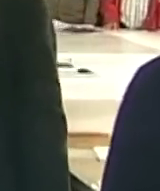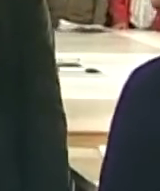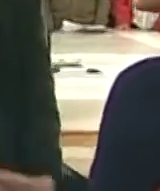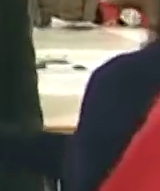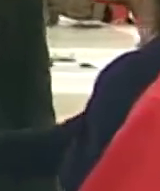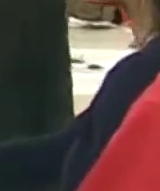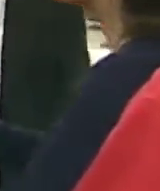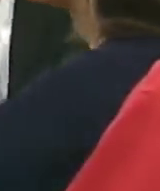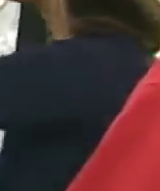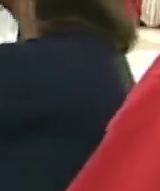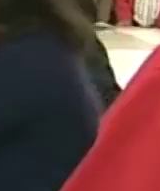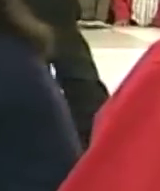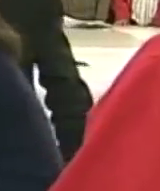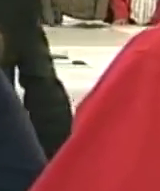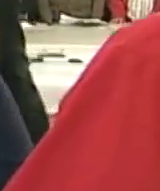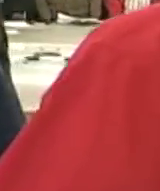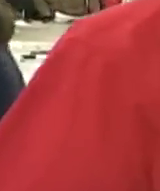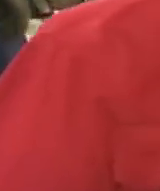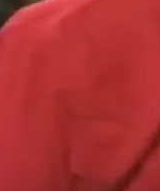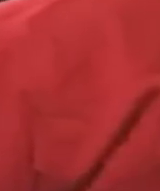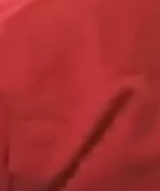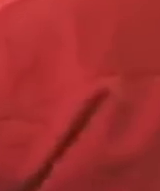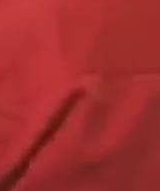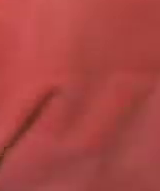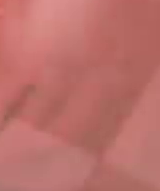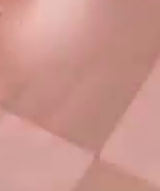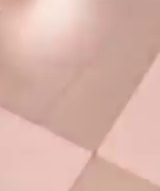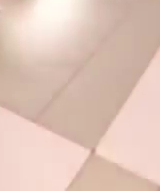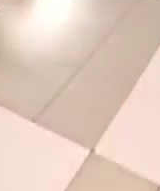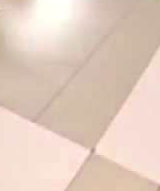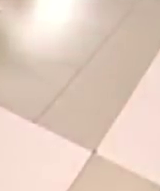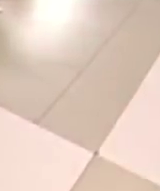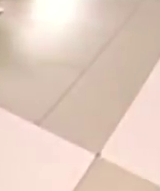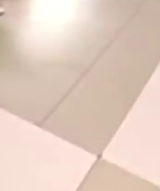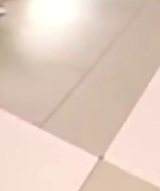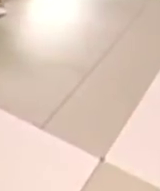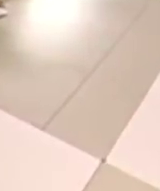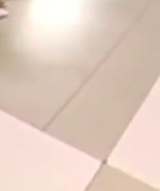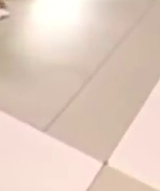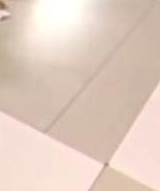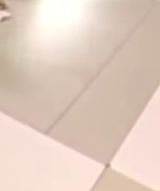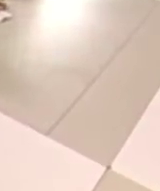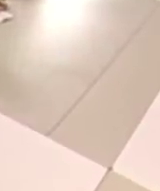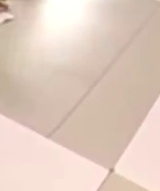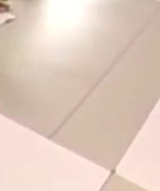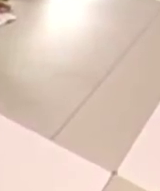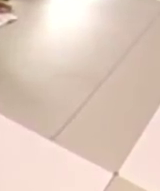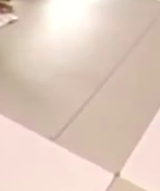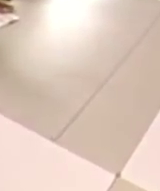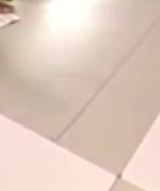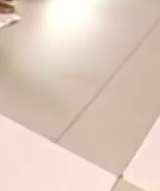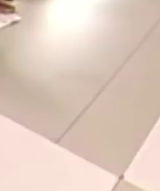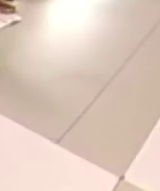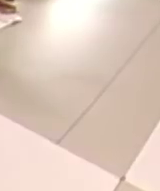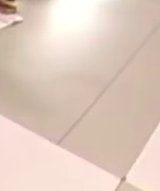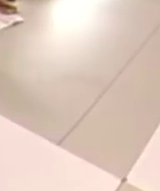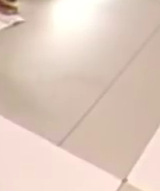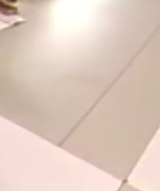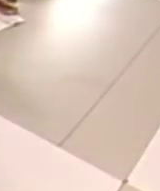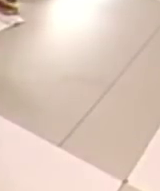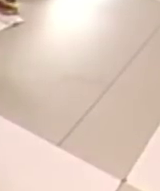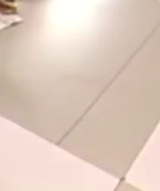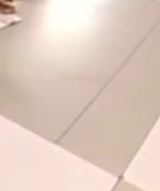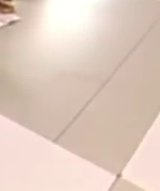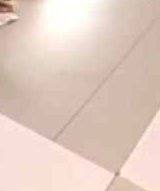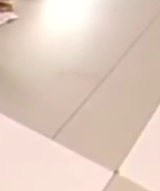Así ha sido evidenciado en cada uno de los incrementos salariales que ha dado a conocer el Ejecutivo Nacional. Allí, en